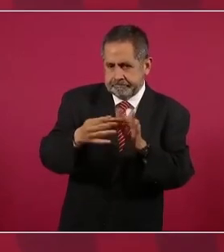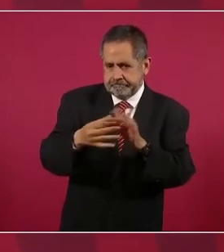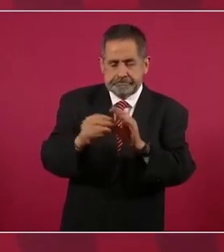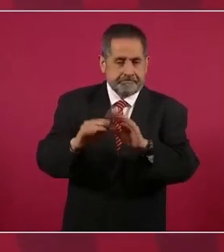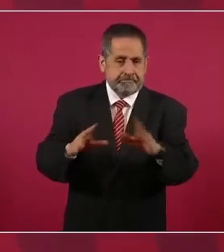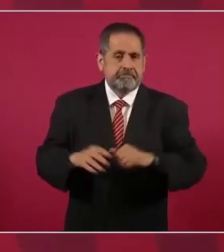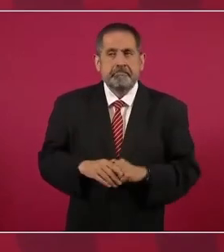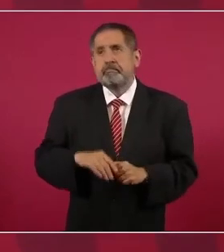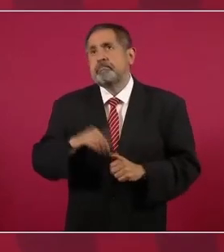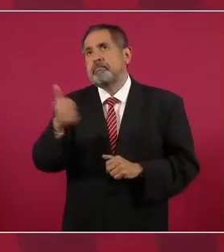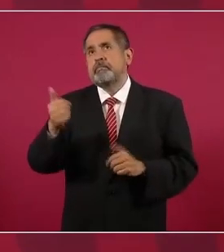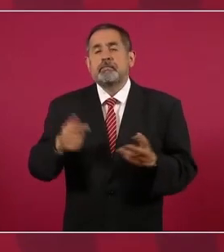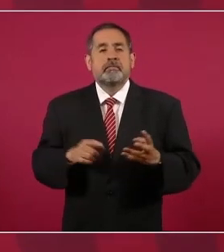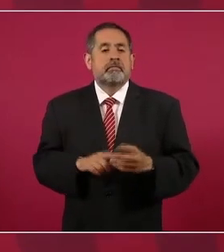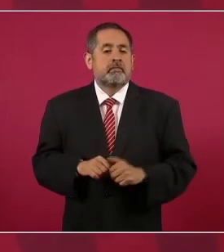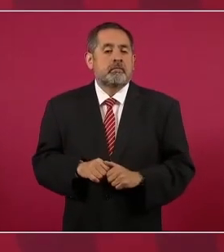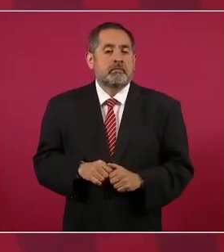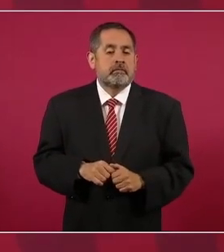Luego,